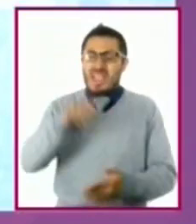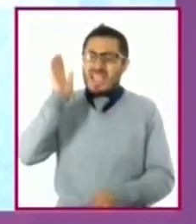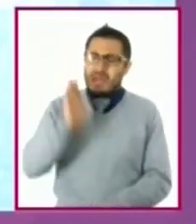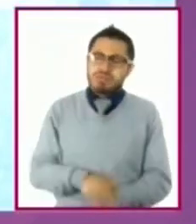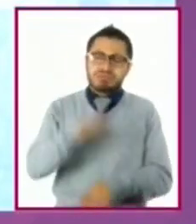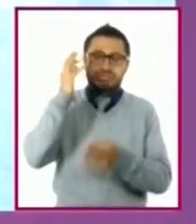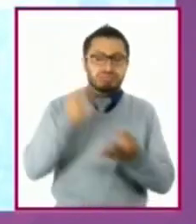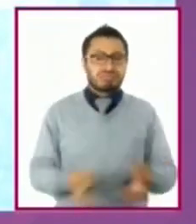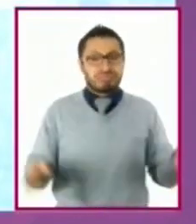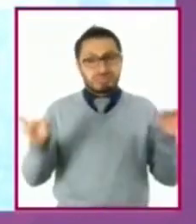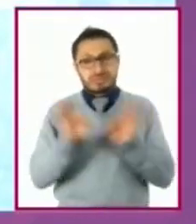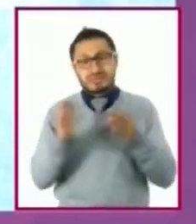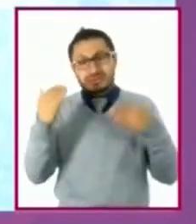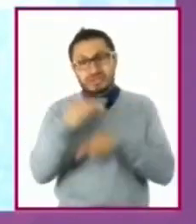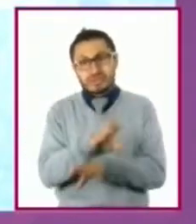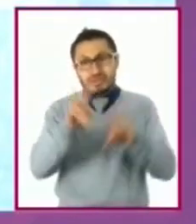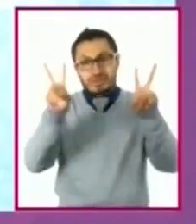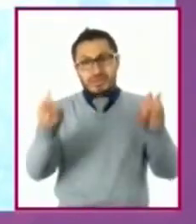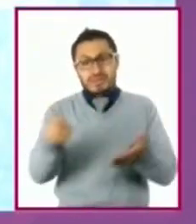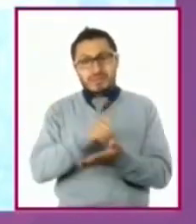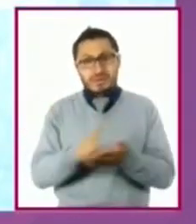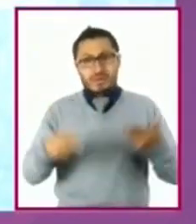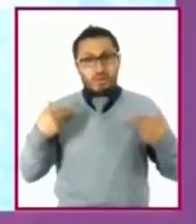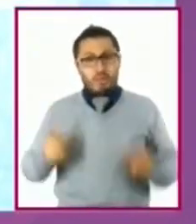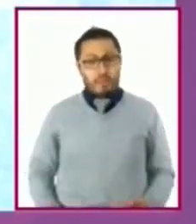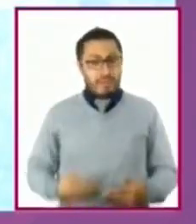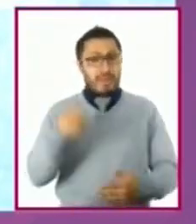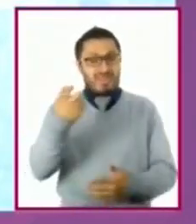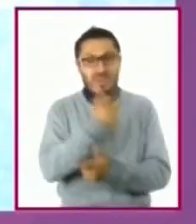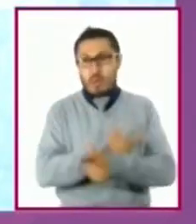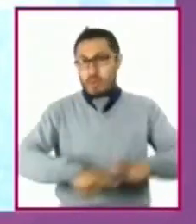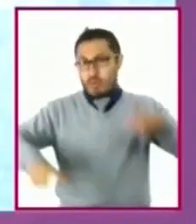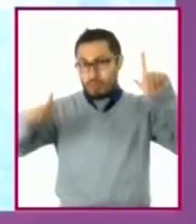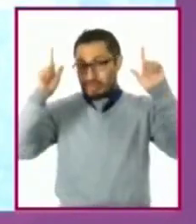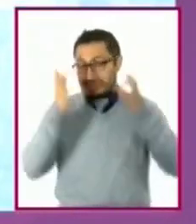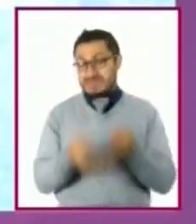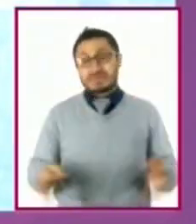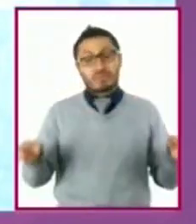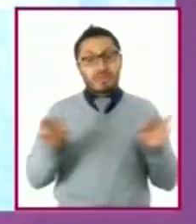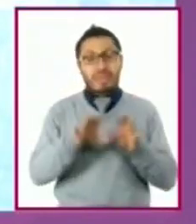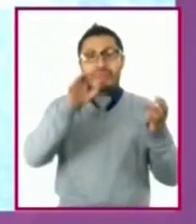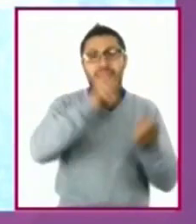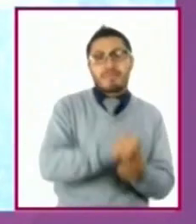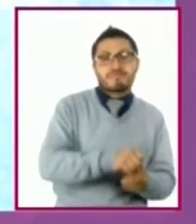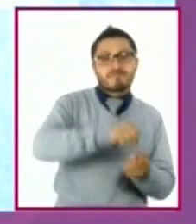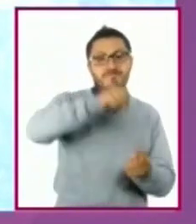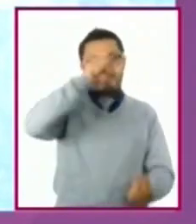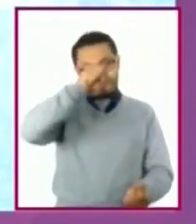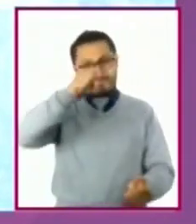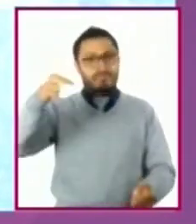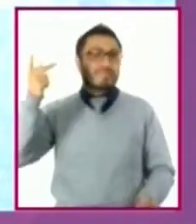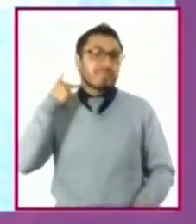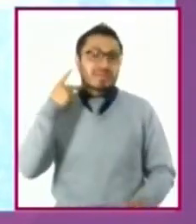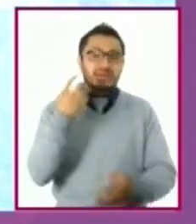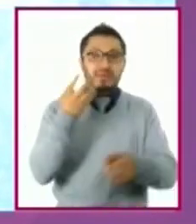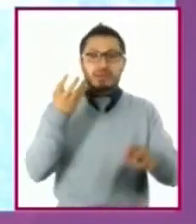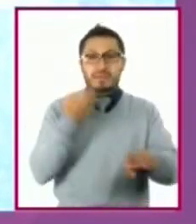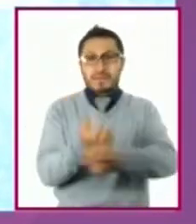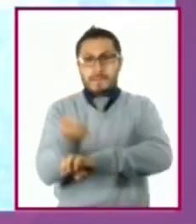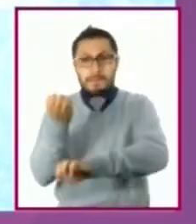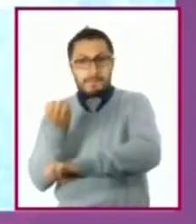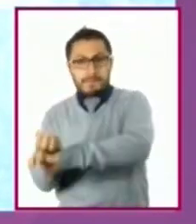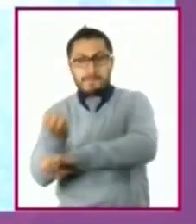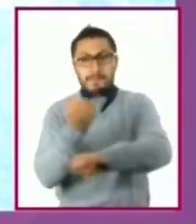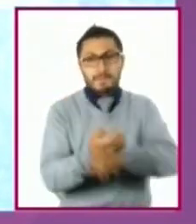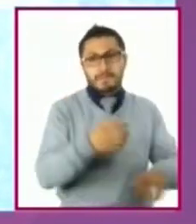en materia de derechos humanos y libertades fundamentales es la Constitución Política de los Estados Unidos